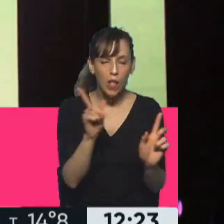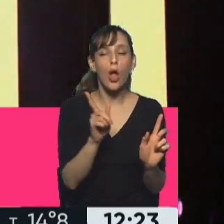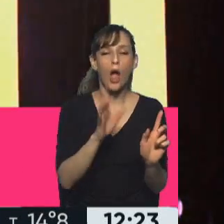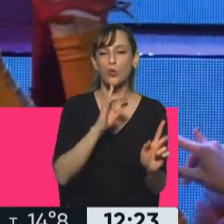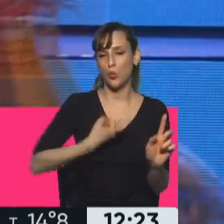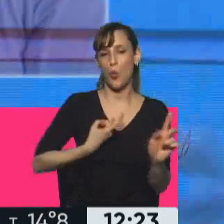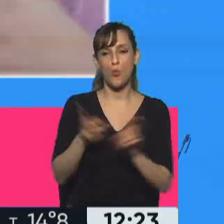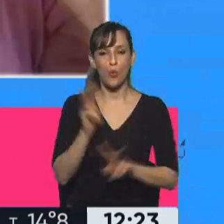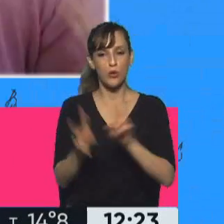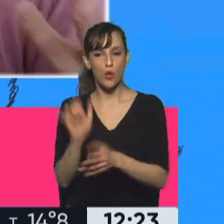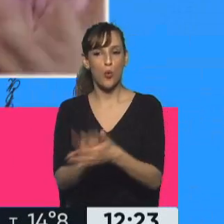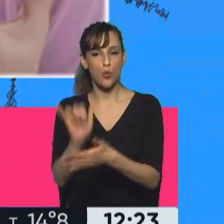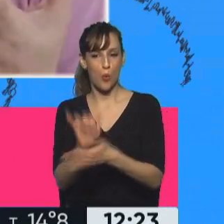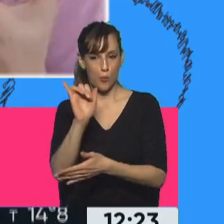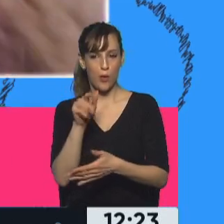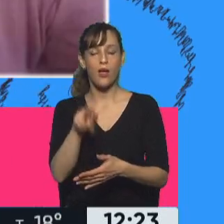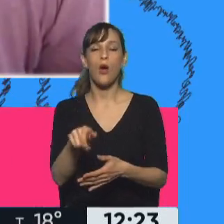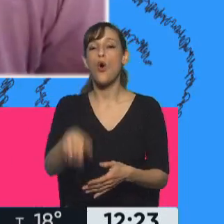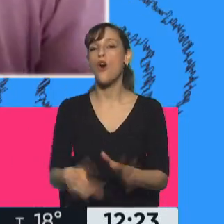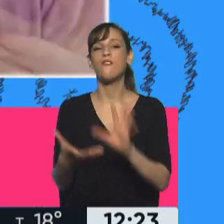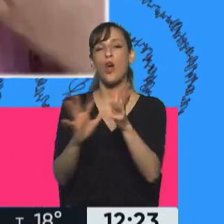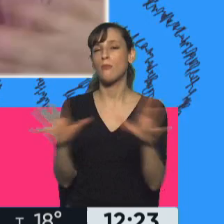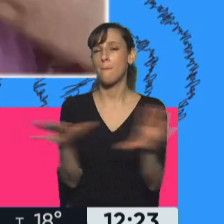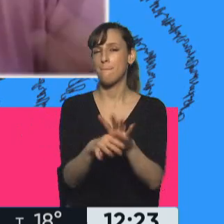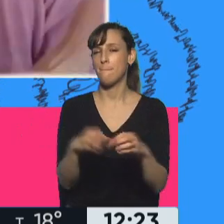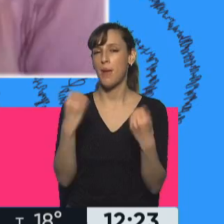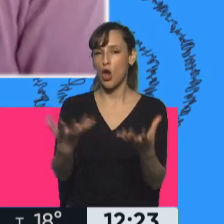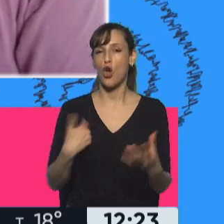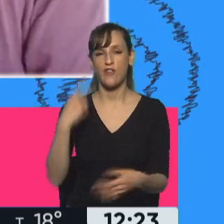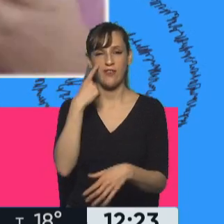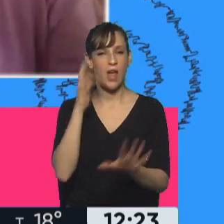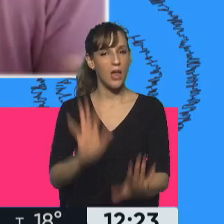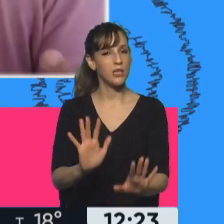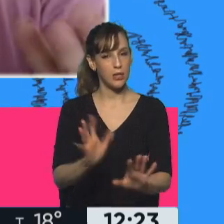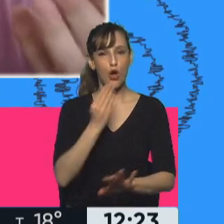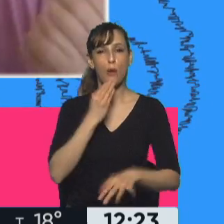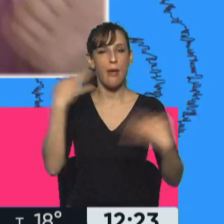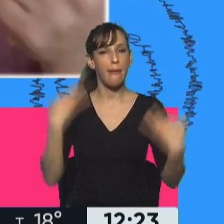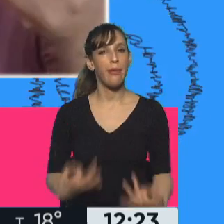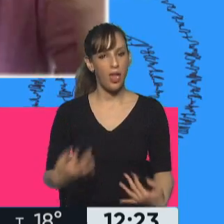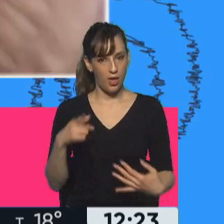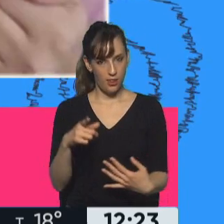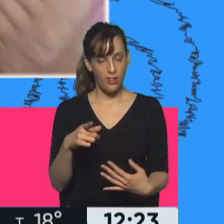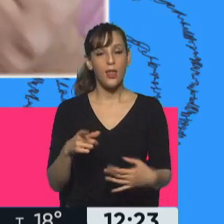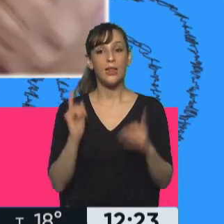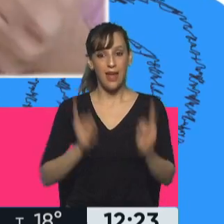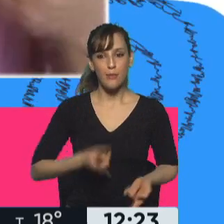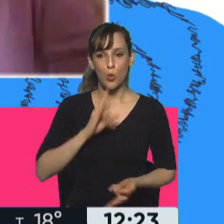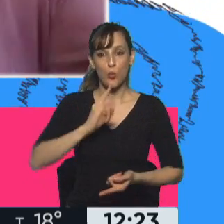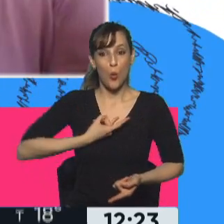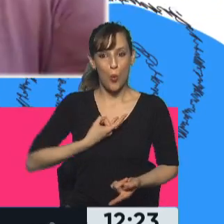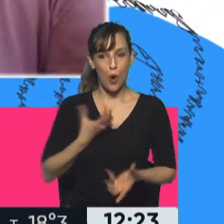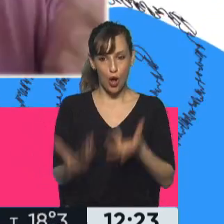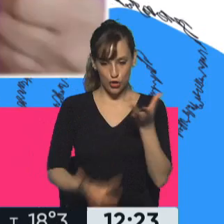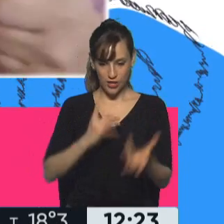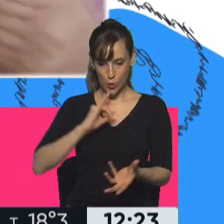aprendiendo. Y me parece que es la mejor manera que hoy todo el mundo tiene, ¿no? De poder buscar una comida saludable y poder cocinarle. Yo lo descubrí